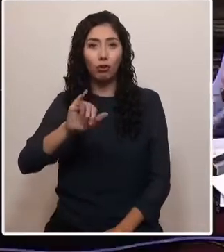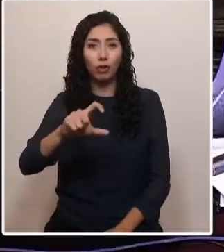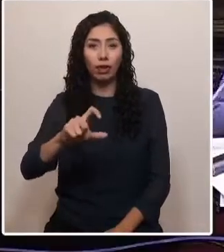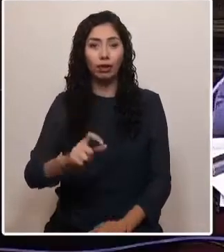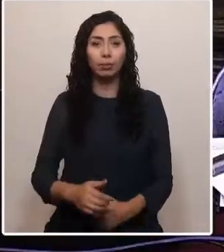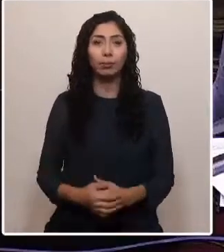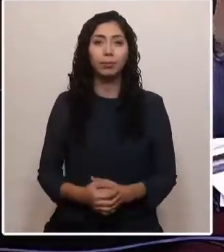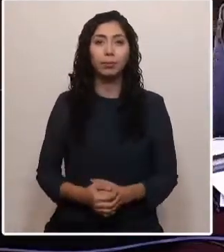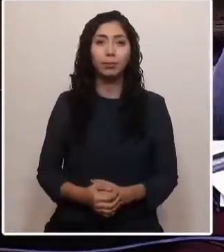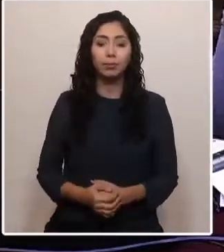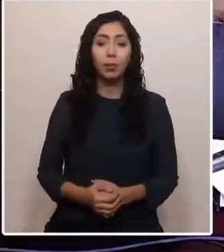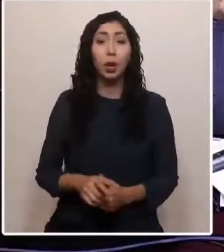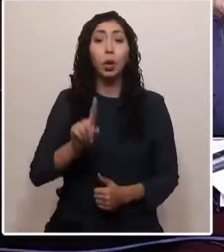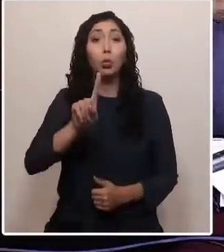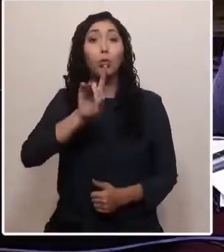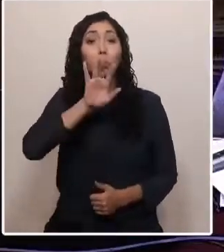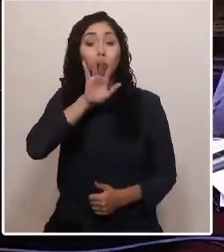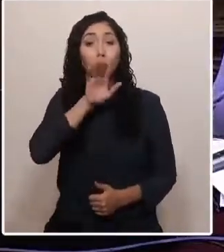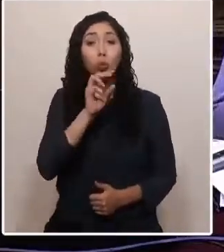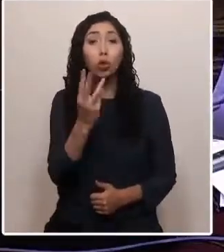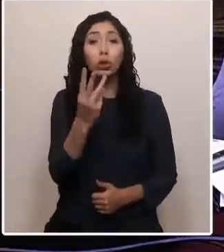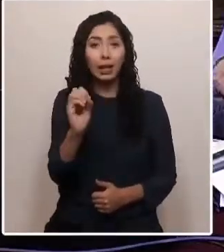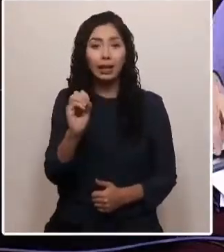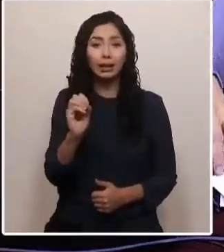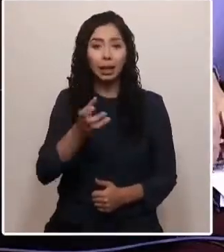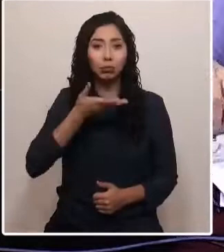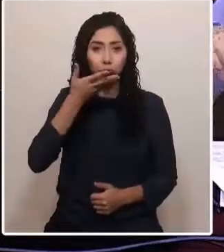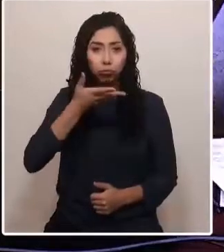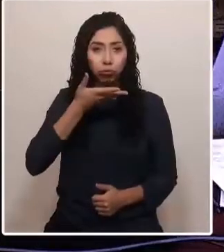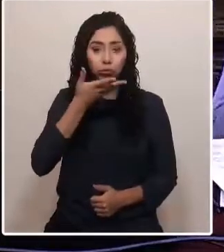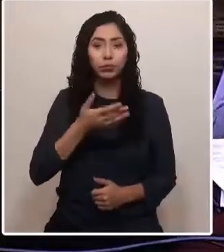Tiene la palabra por 1 minuto 30, convencional Teresa Marinovich.